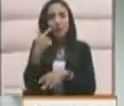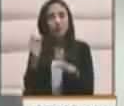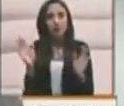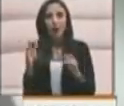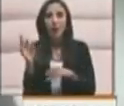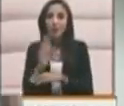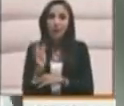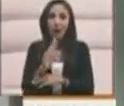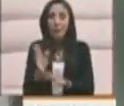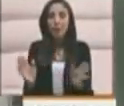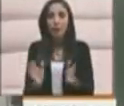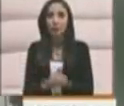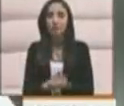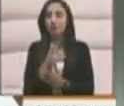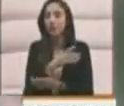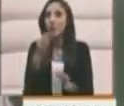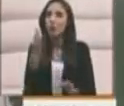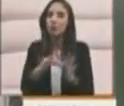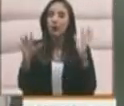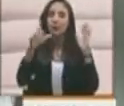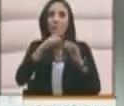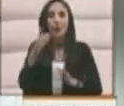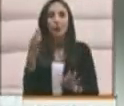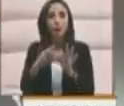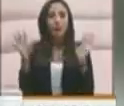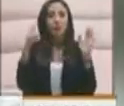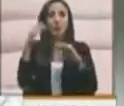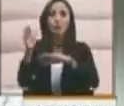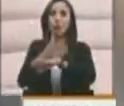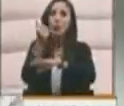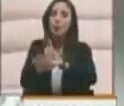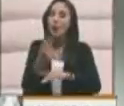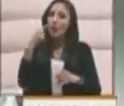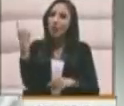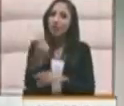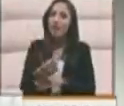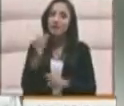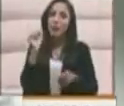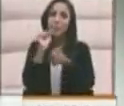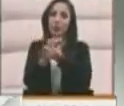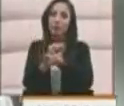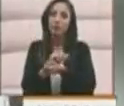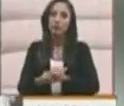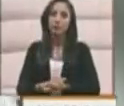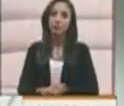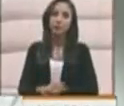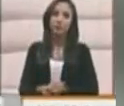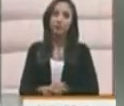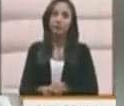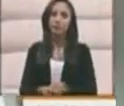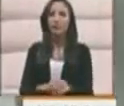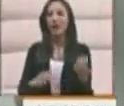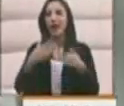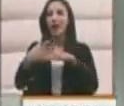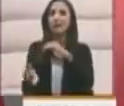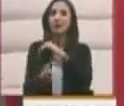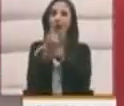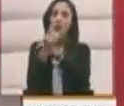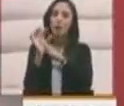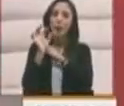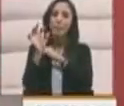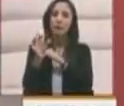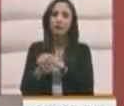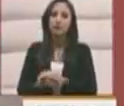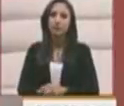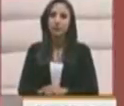atender las consecuencias de su actuación, de su mala actuación frente al país, traición al país.